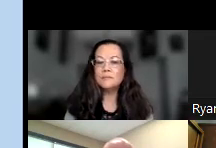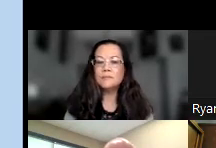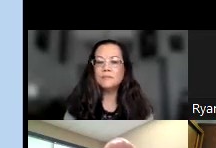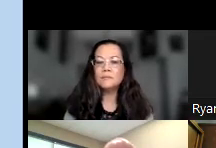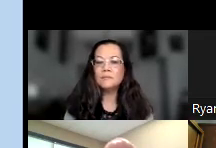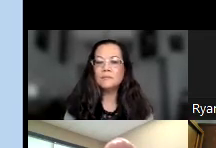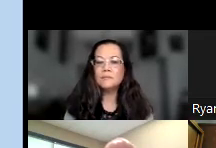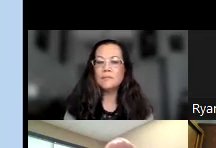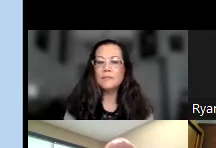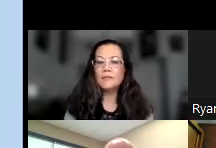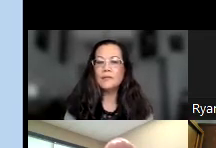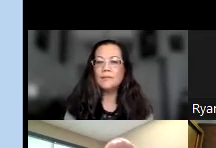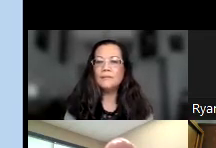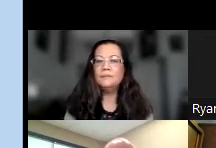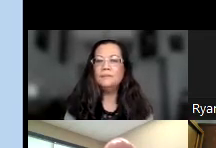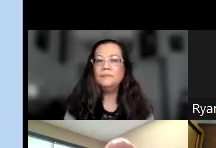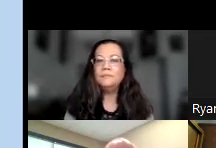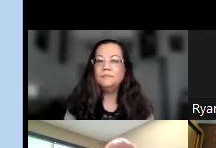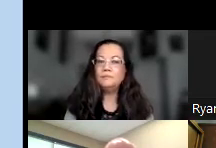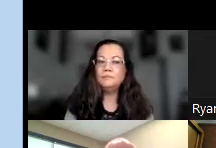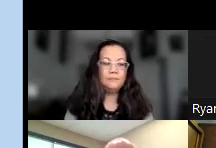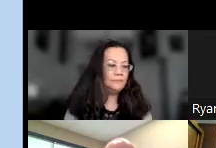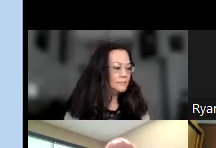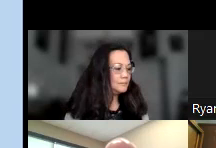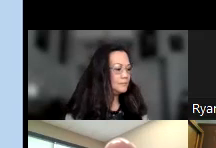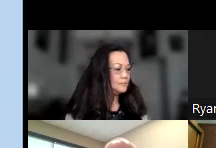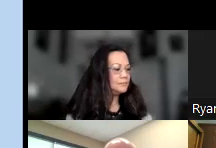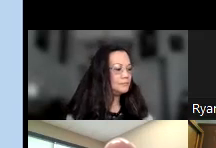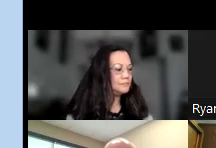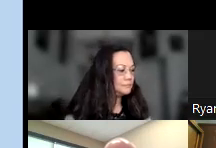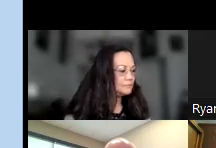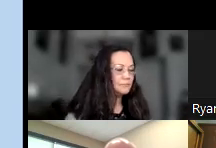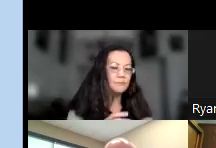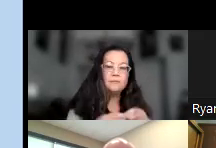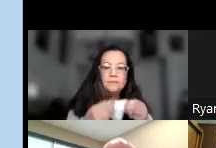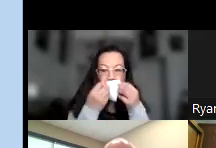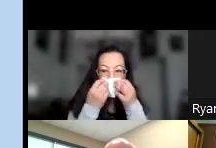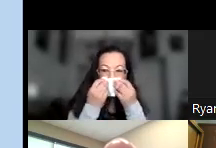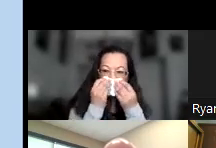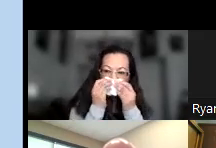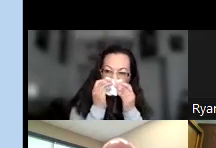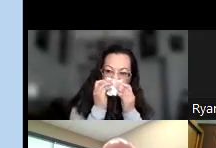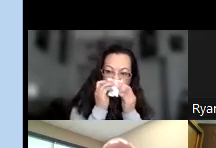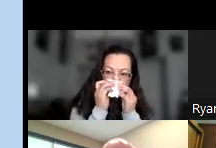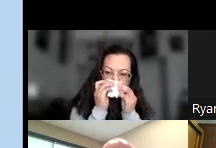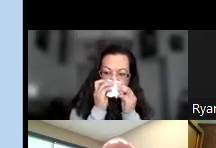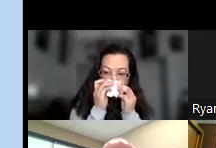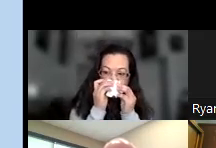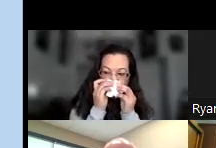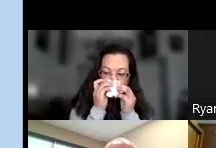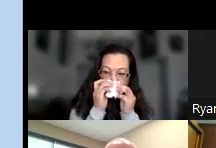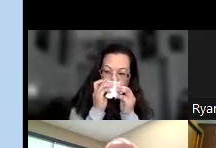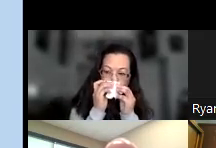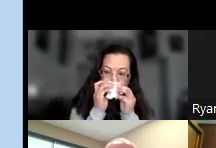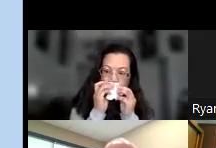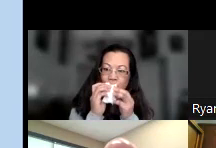de idiomas para los de entrenamiento de idiomas para los niños que necesitan esto. Así que este ayuda a todos los niños para